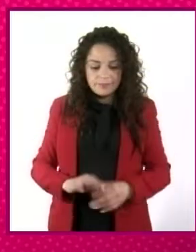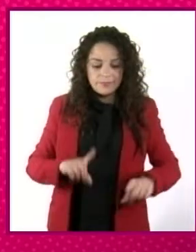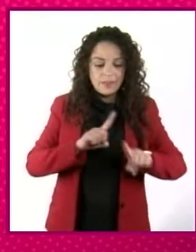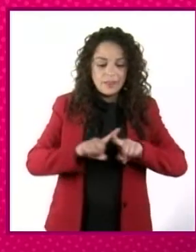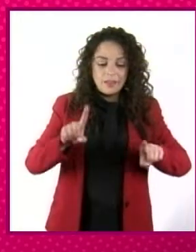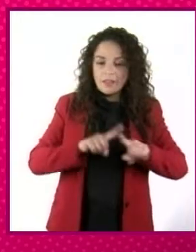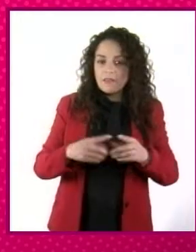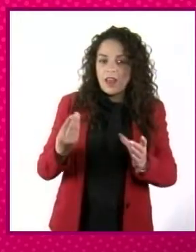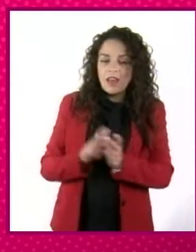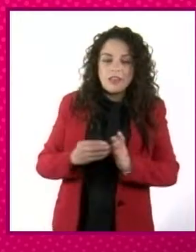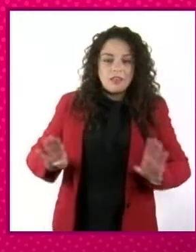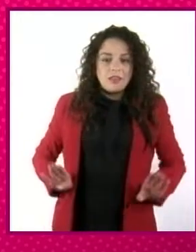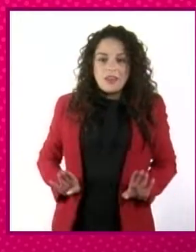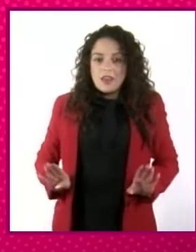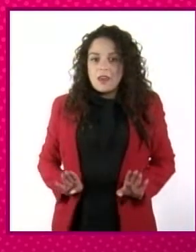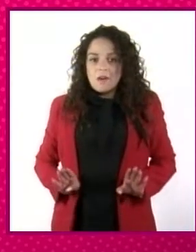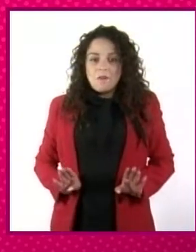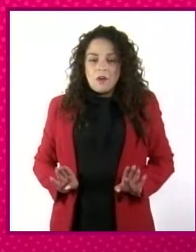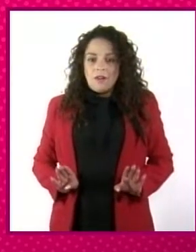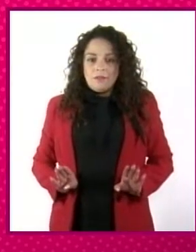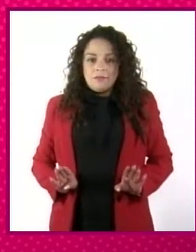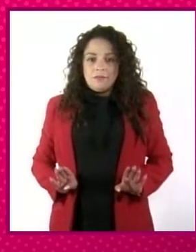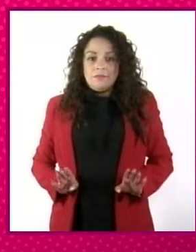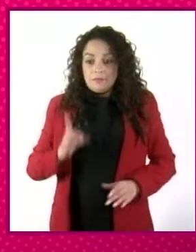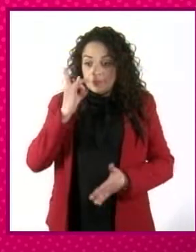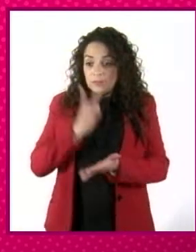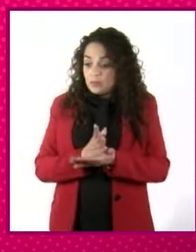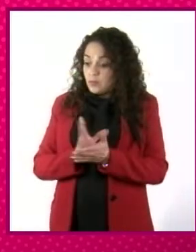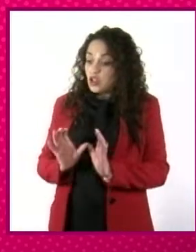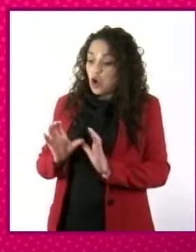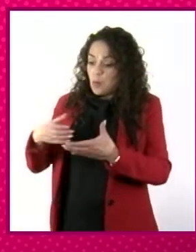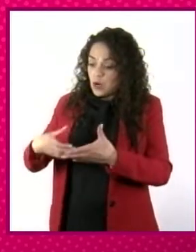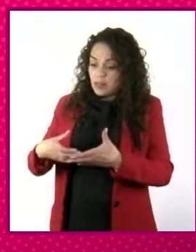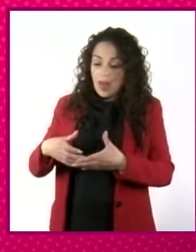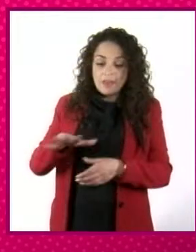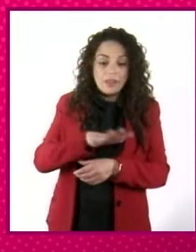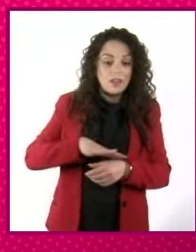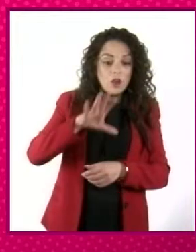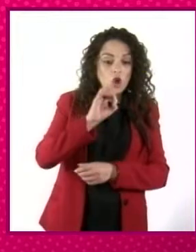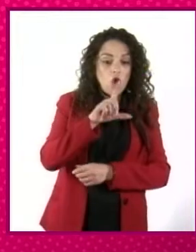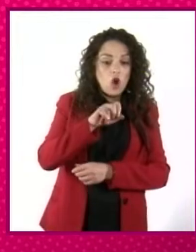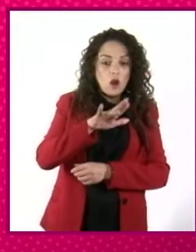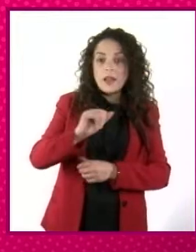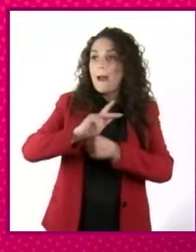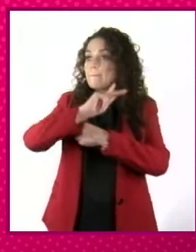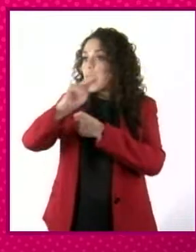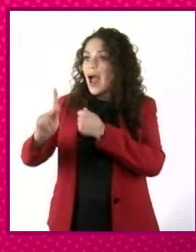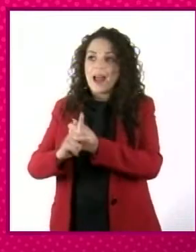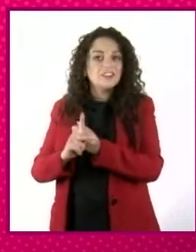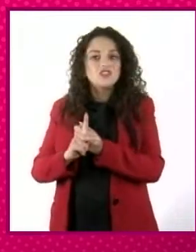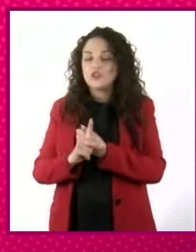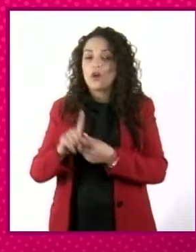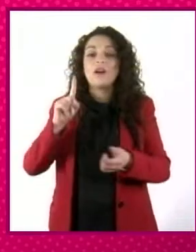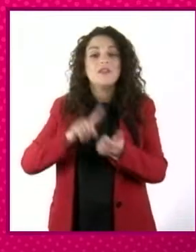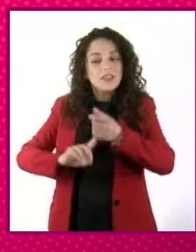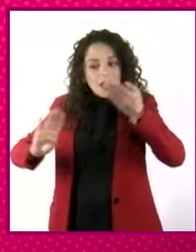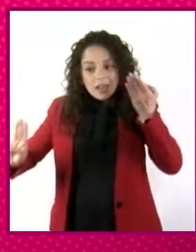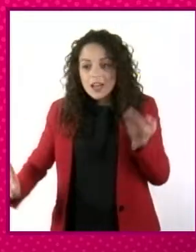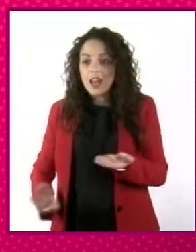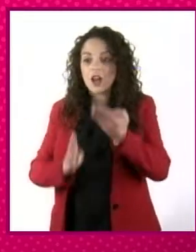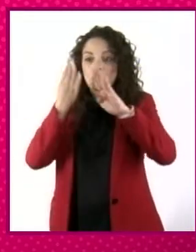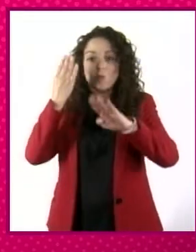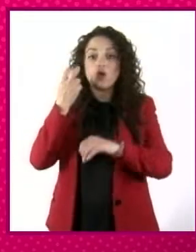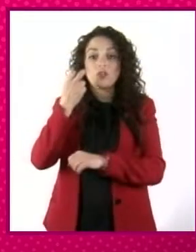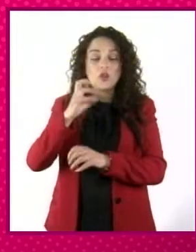historia no se restrinja a una comunidad, a una colonia, a un país, sino que esté conectada con todo lo que pasa en el mundo. Y eso es parte de la conciencia